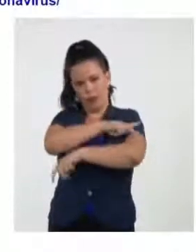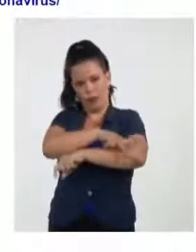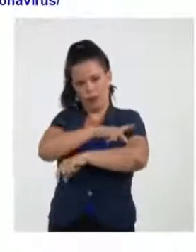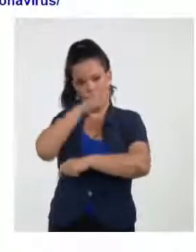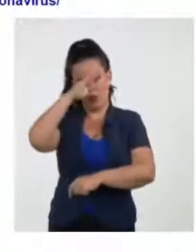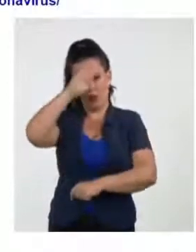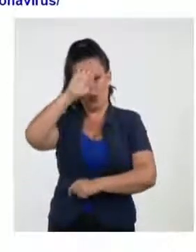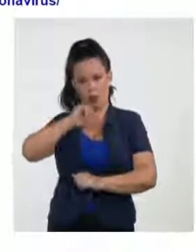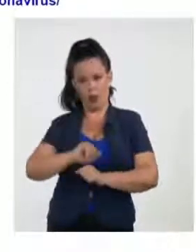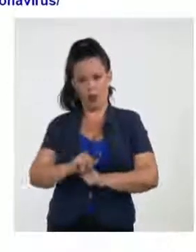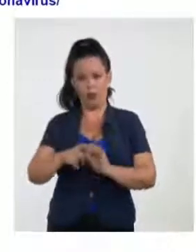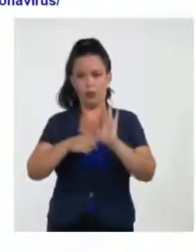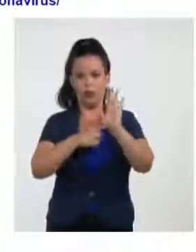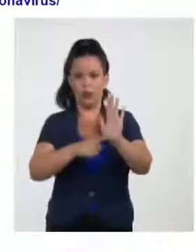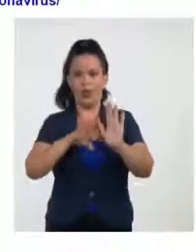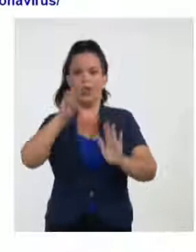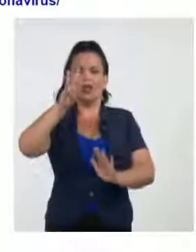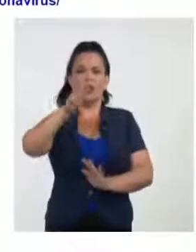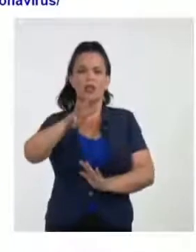que tuvimos, de